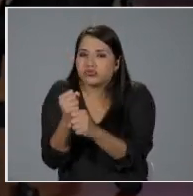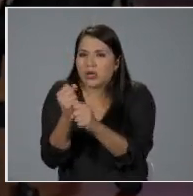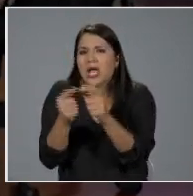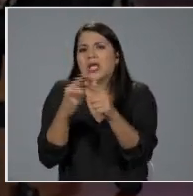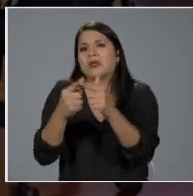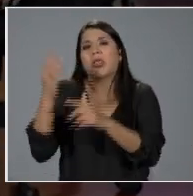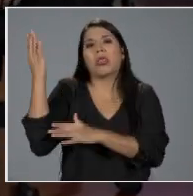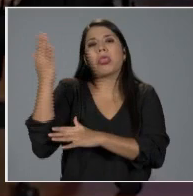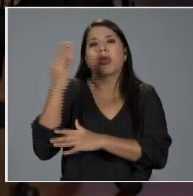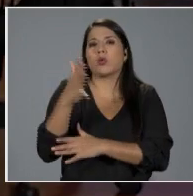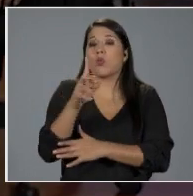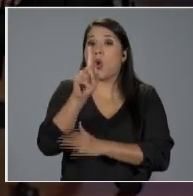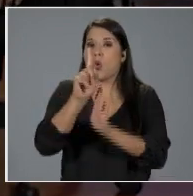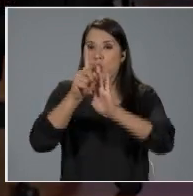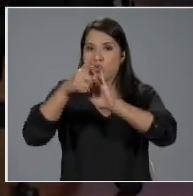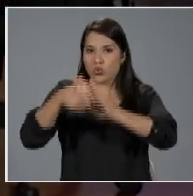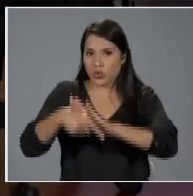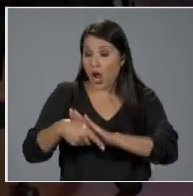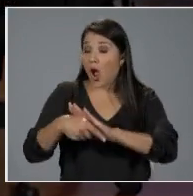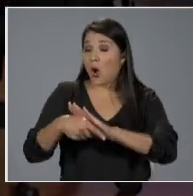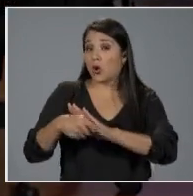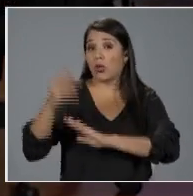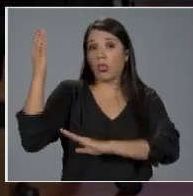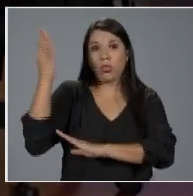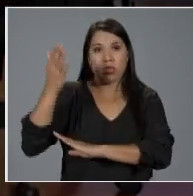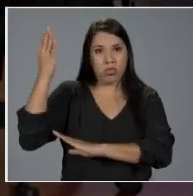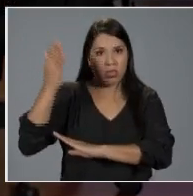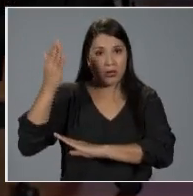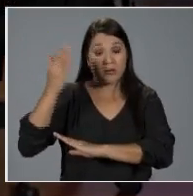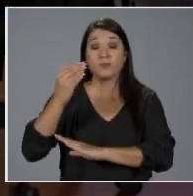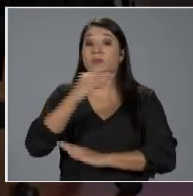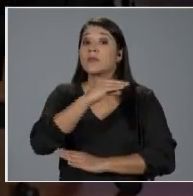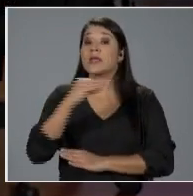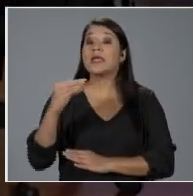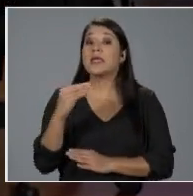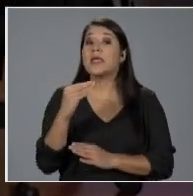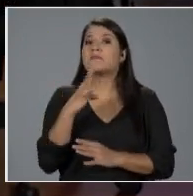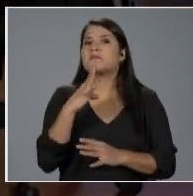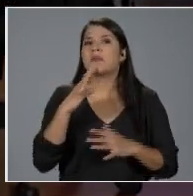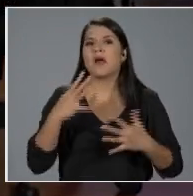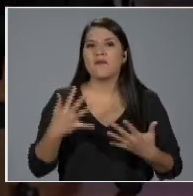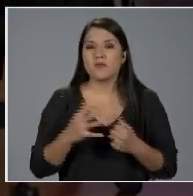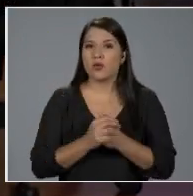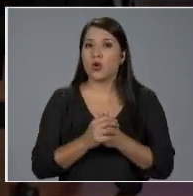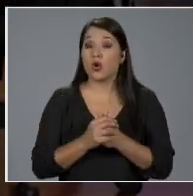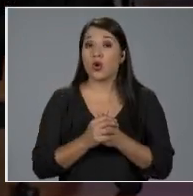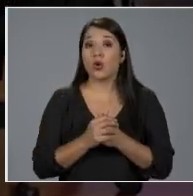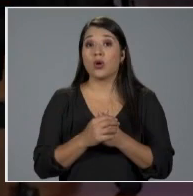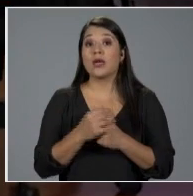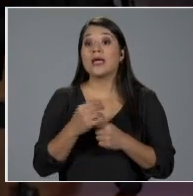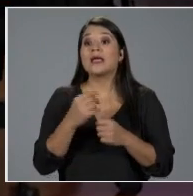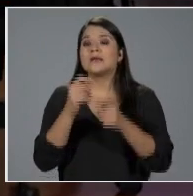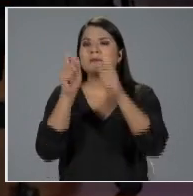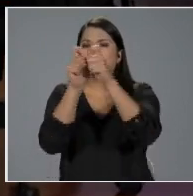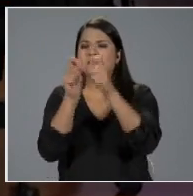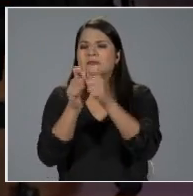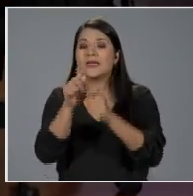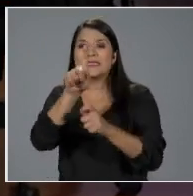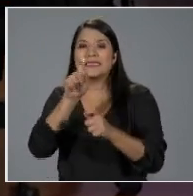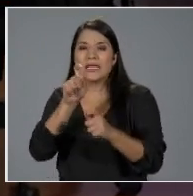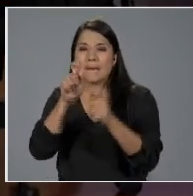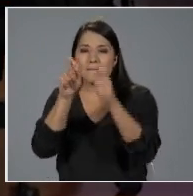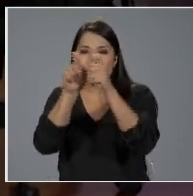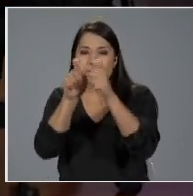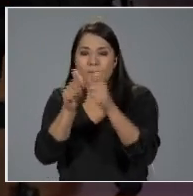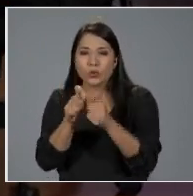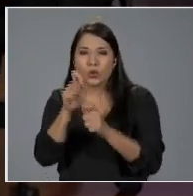aproximadamente 1 hora destacando entre este discurso que dio, esta rendición de cuentas, 100 puntos específicos sobre lo